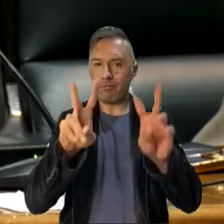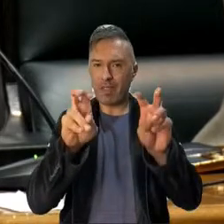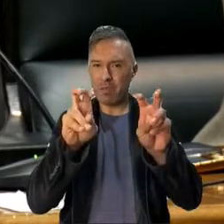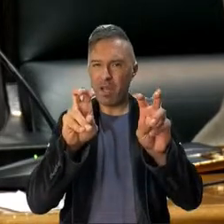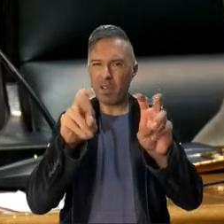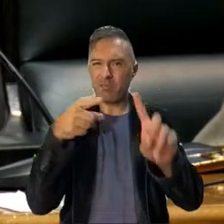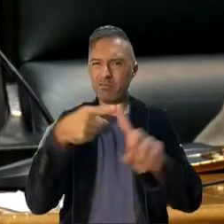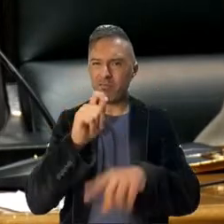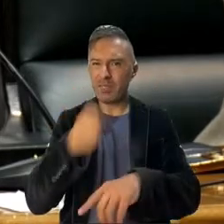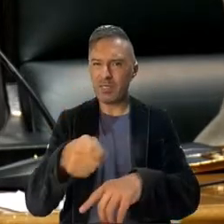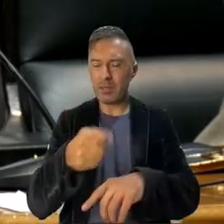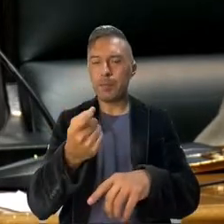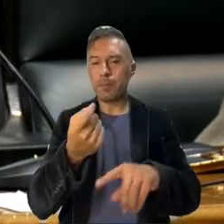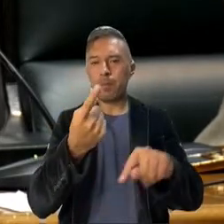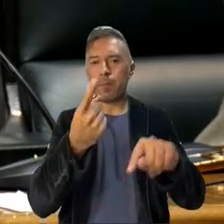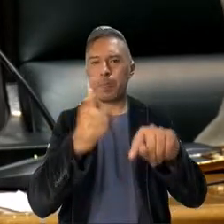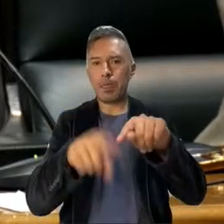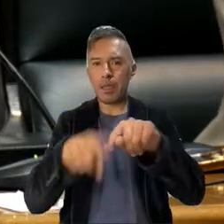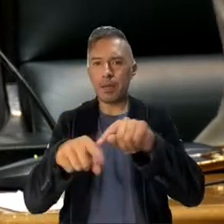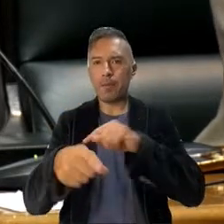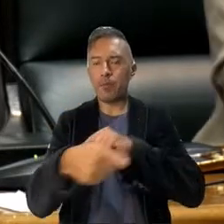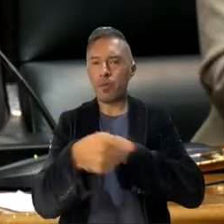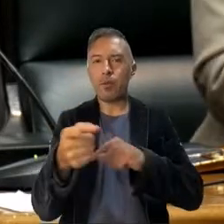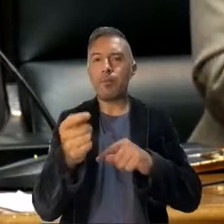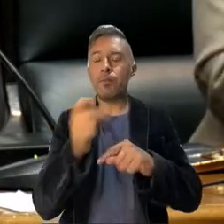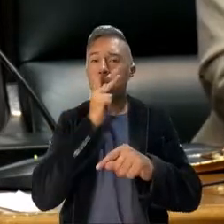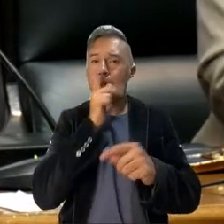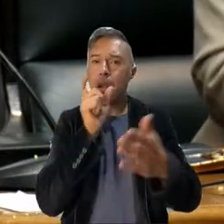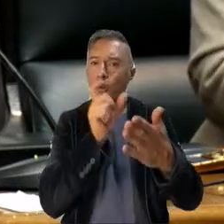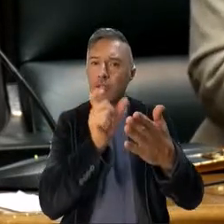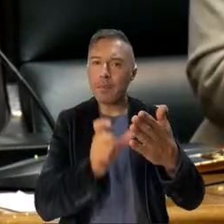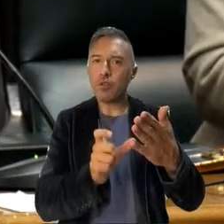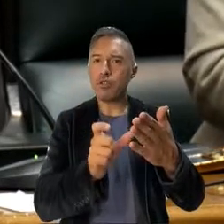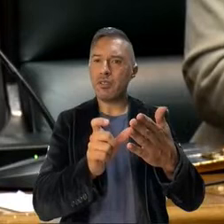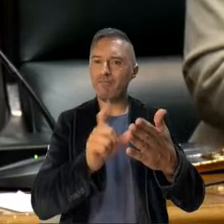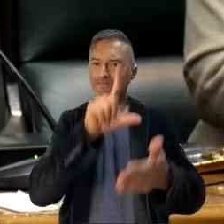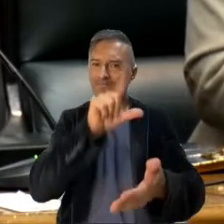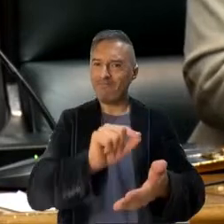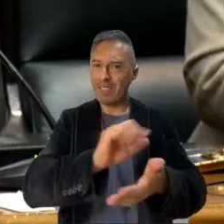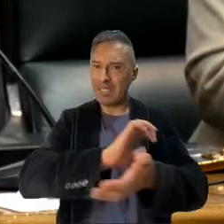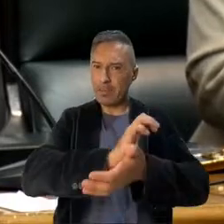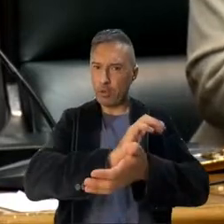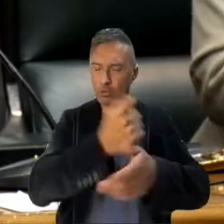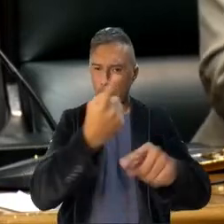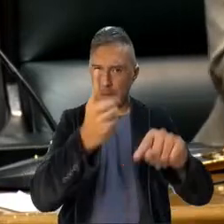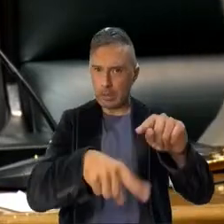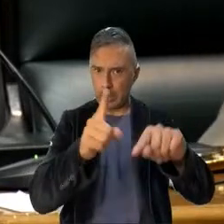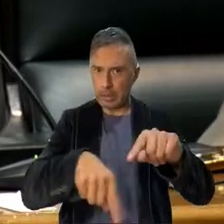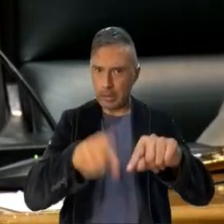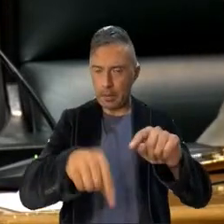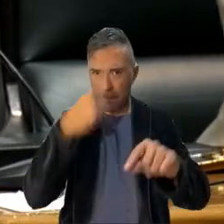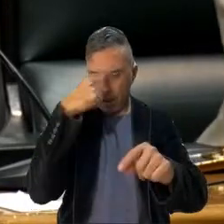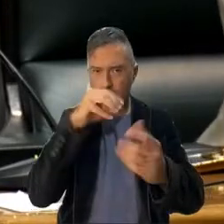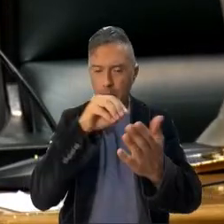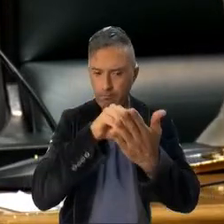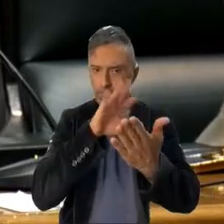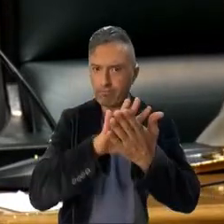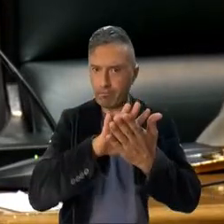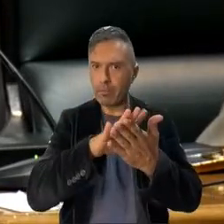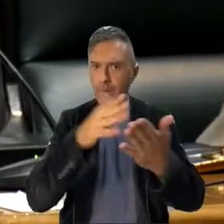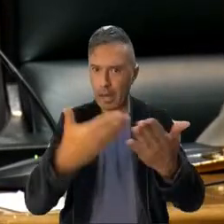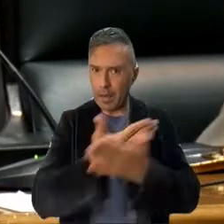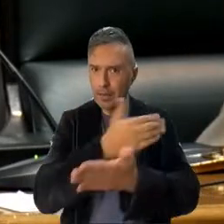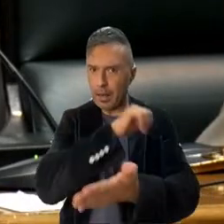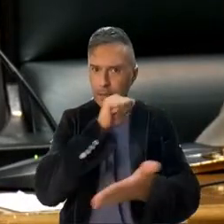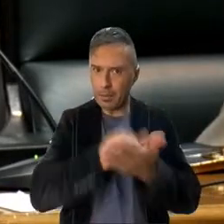en materia de eliminación de conceptos discriminatorios en el registro y reconocimiento de hijas e hijos.